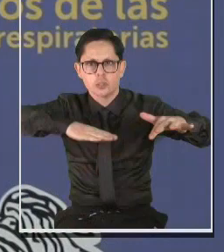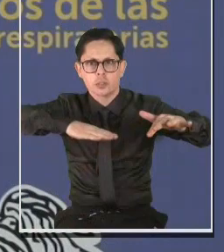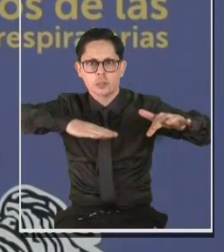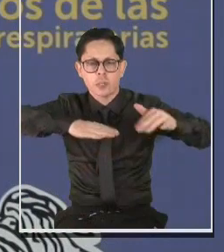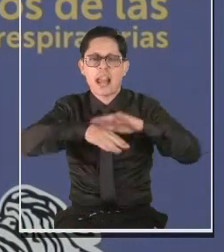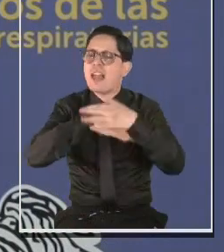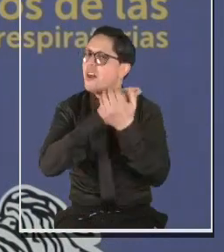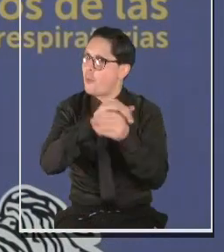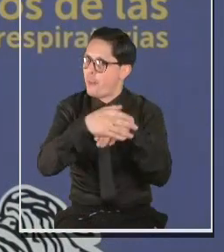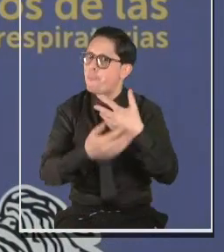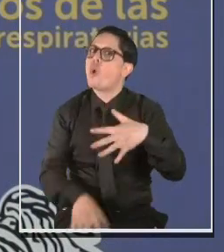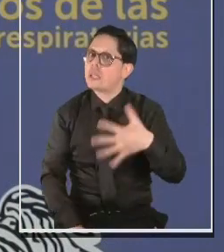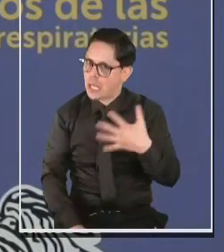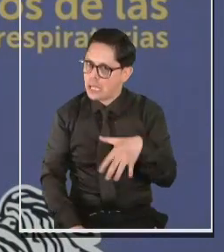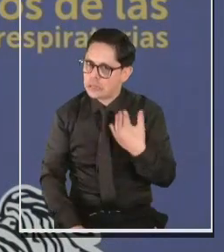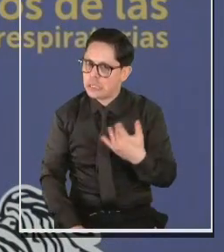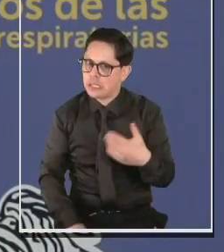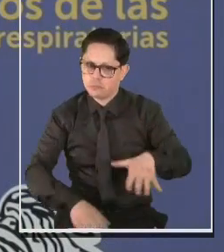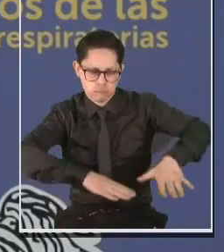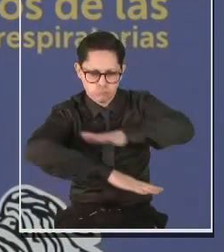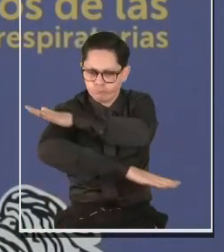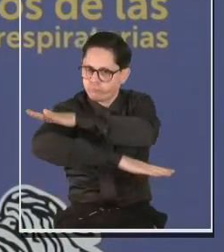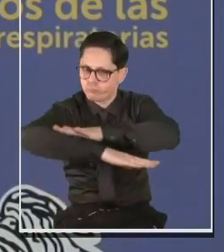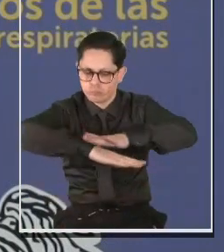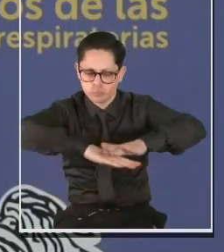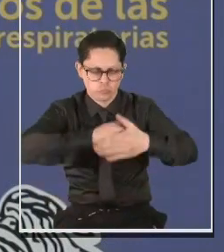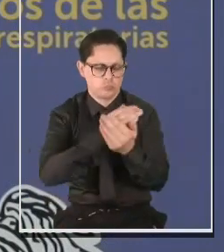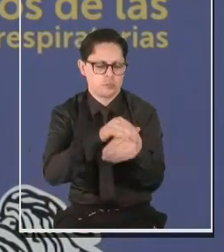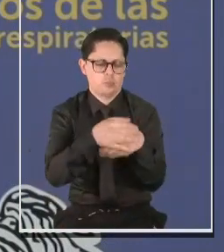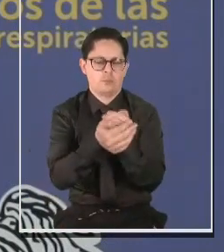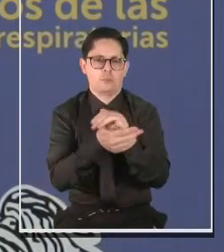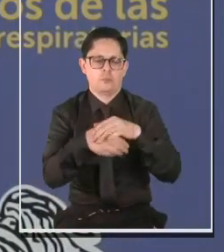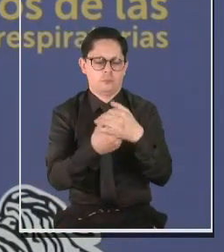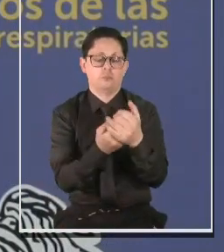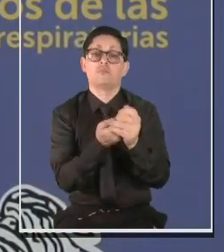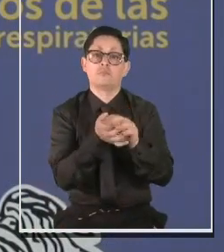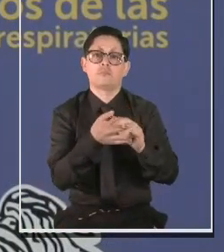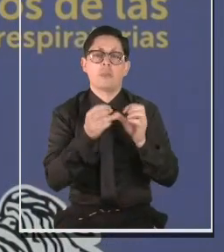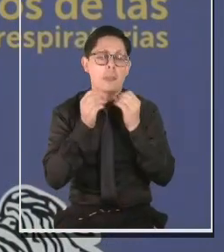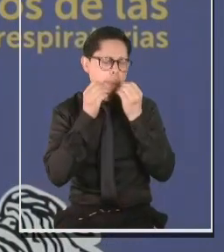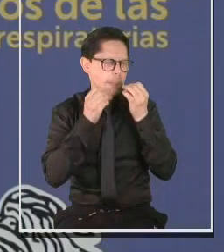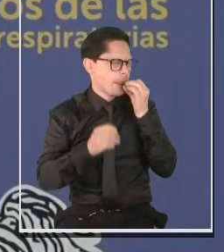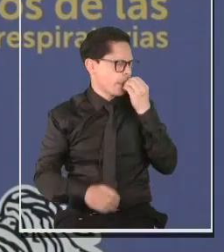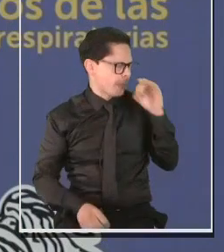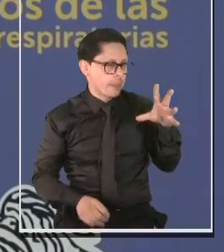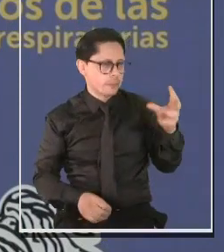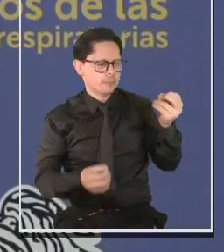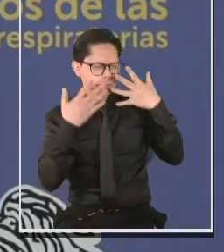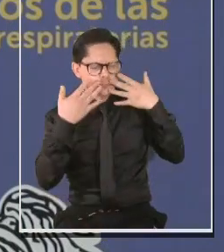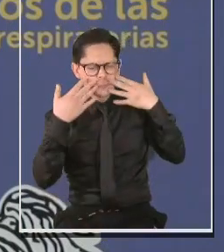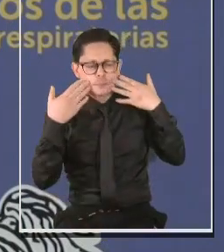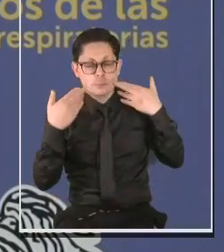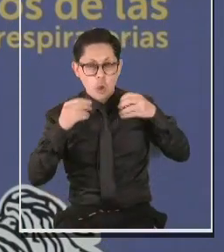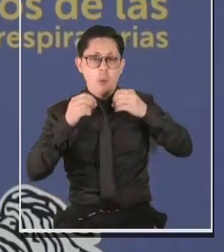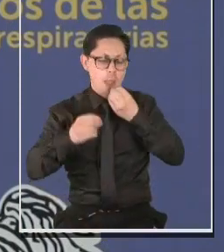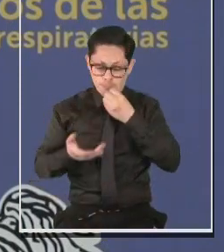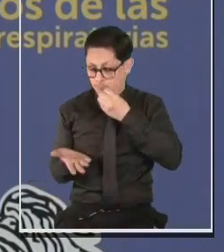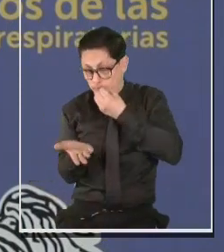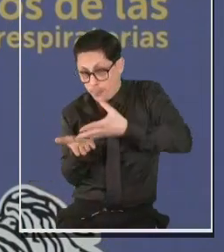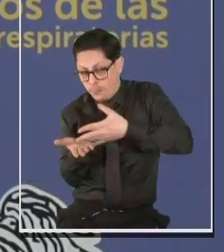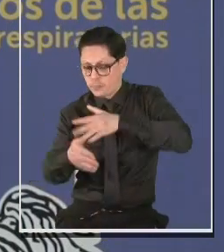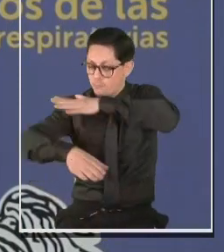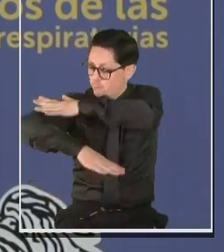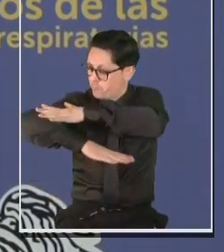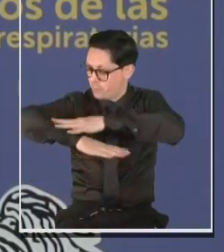el lavado de manos es fundamental para evitar que estas gotitas o estos virus que quedan alojados en otras personas Pero también en la superficies